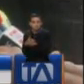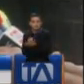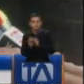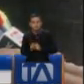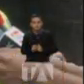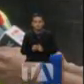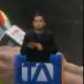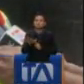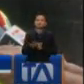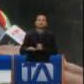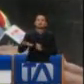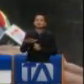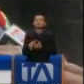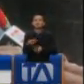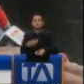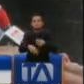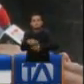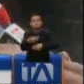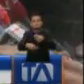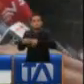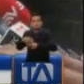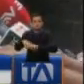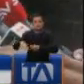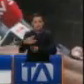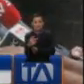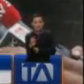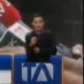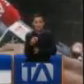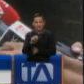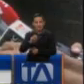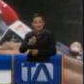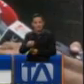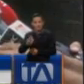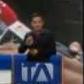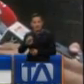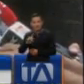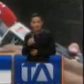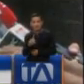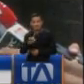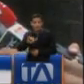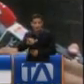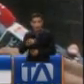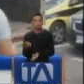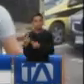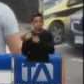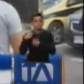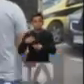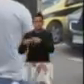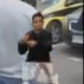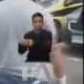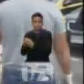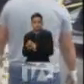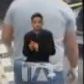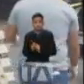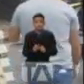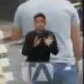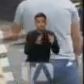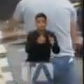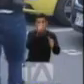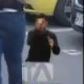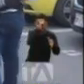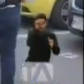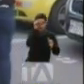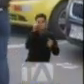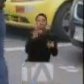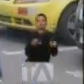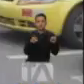en este sector todo lo que se distribuía en la Kennedy, esta persona se encargaba de lo que es el expendio. Mientras que la madrugada de este